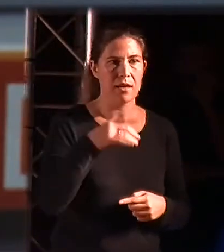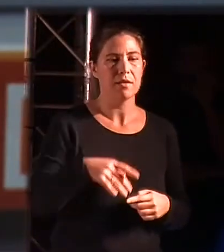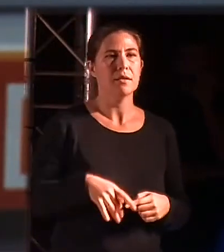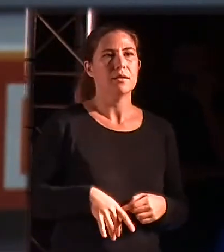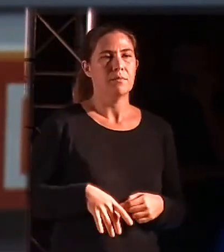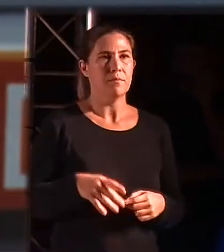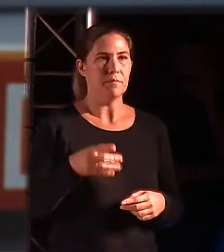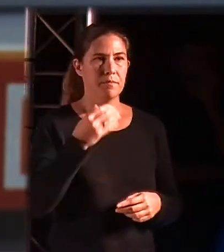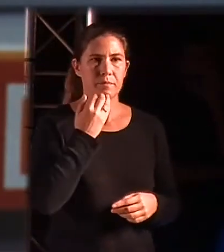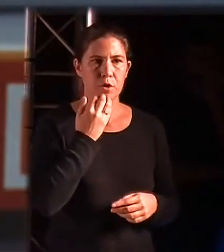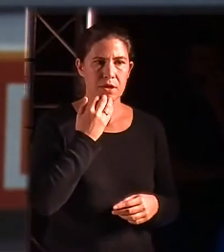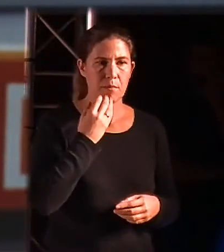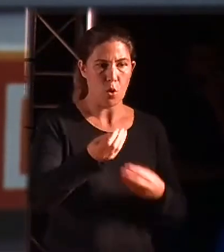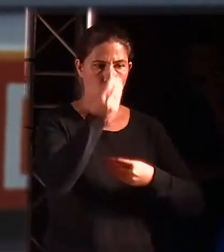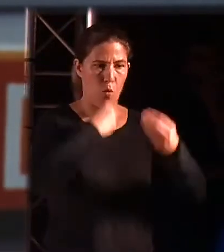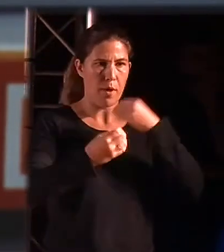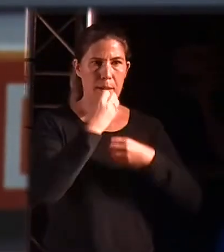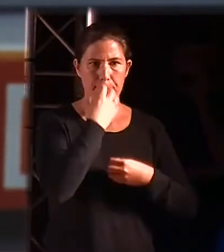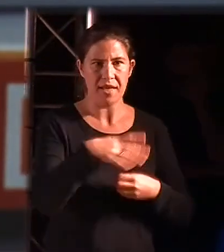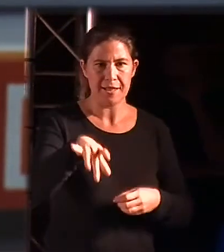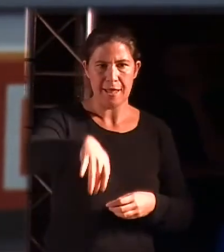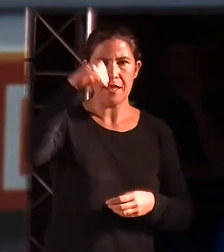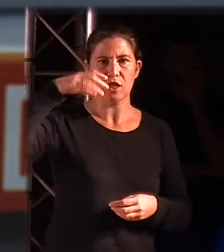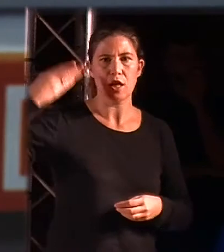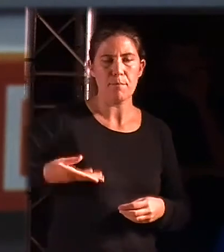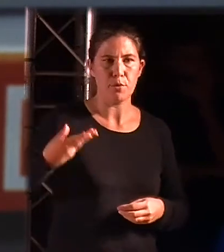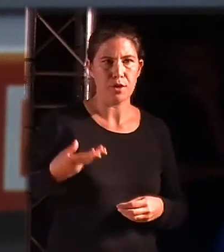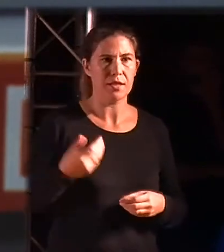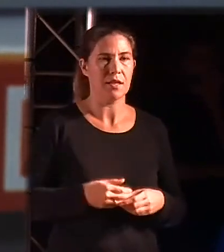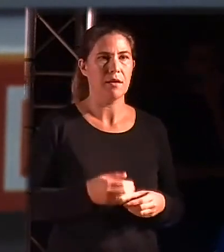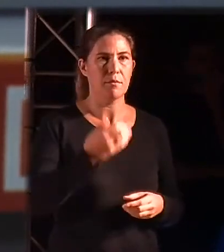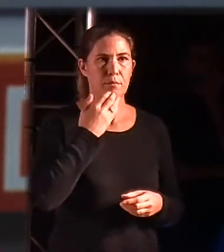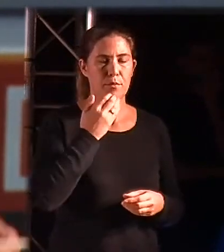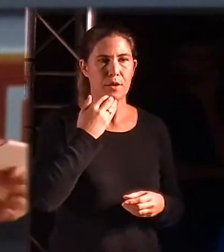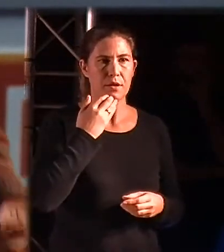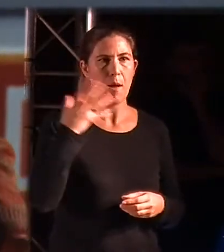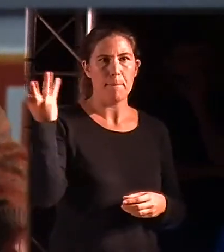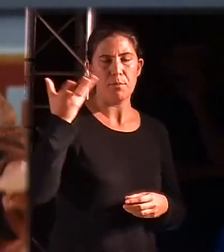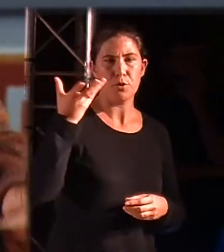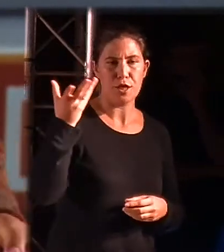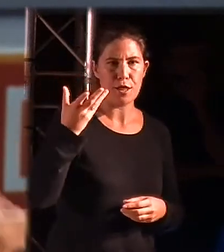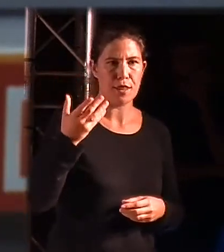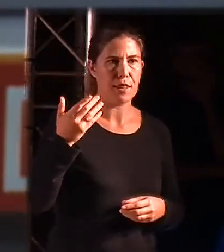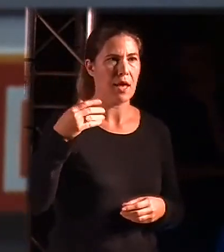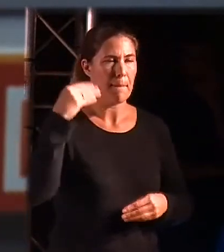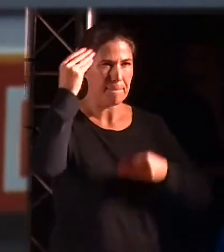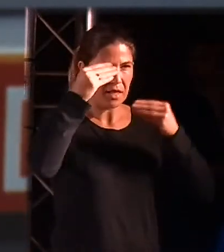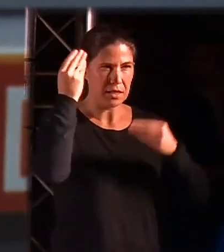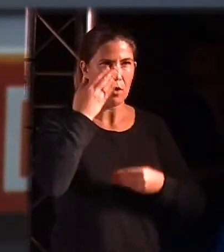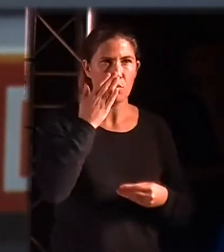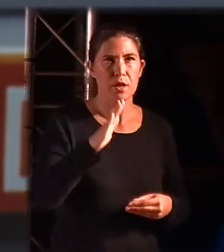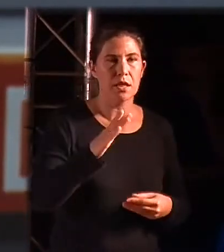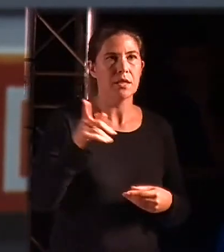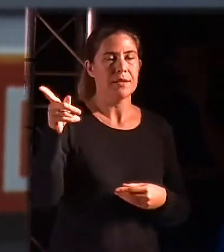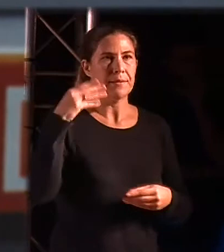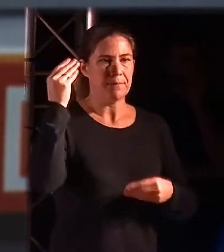tomar decisiones importantes. Contra soberbia, humildad. O sea, comprobar, chequear, ver que nuestros